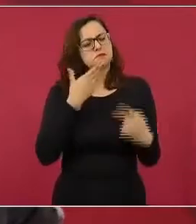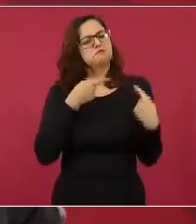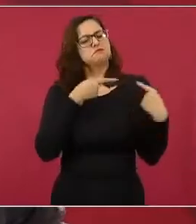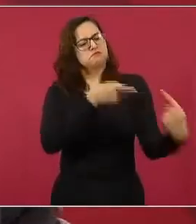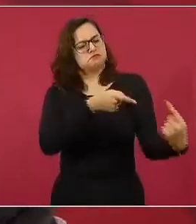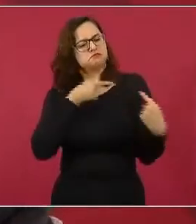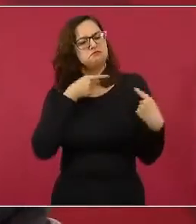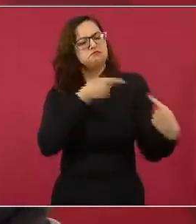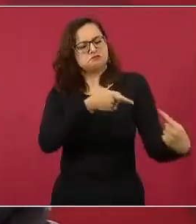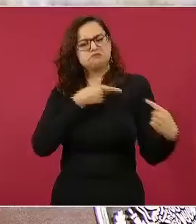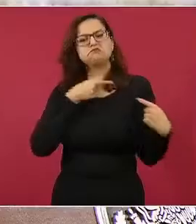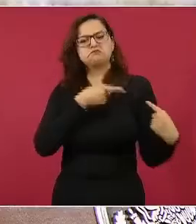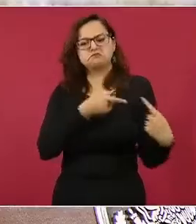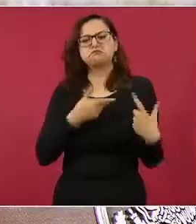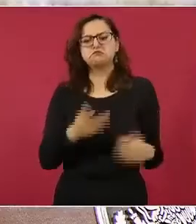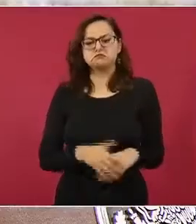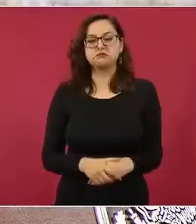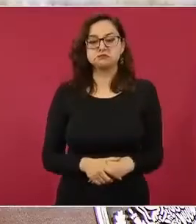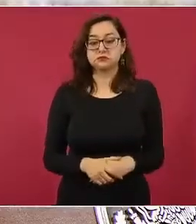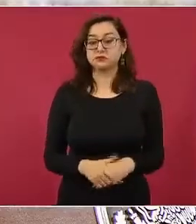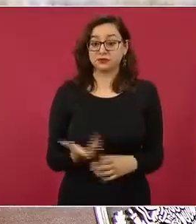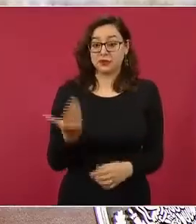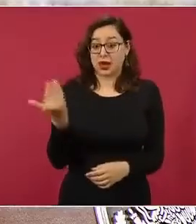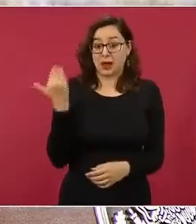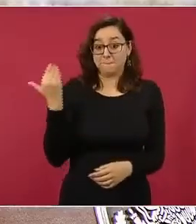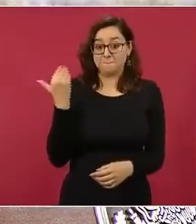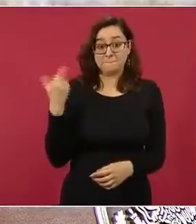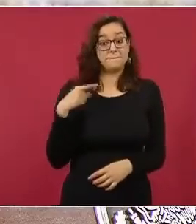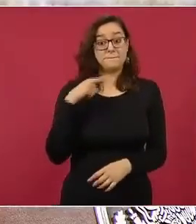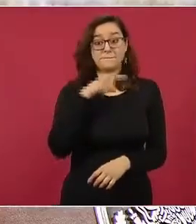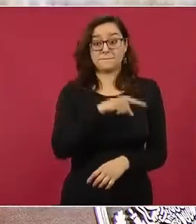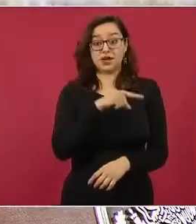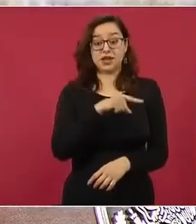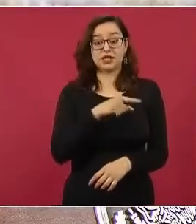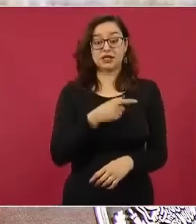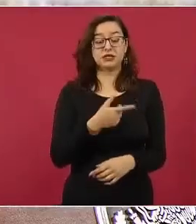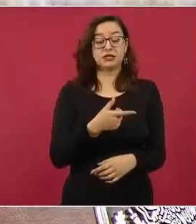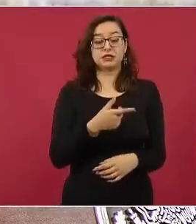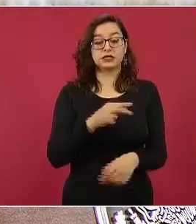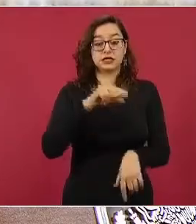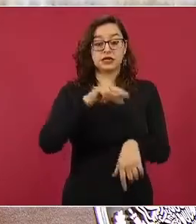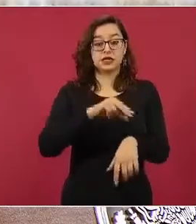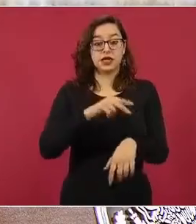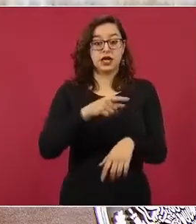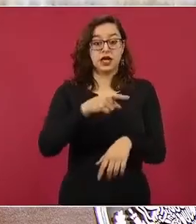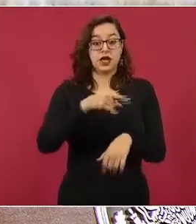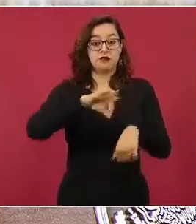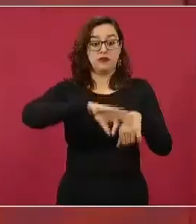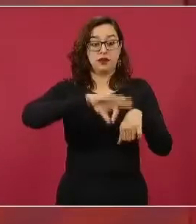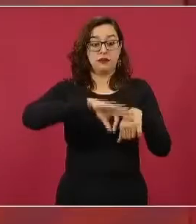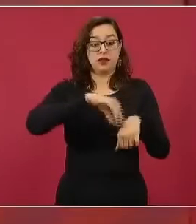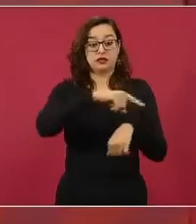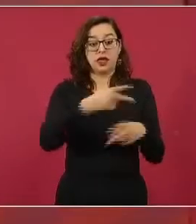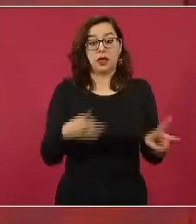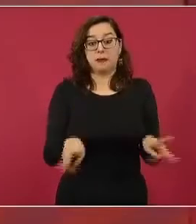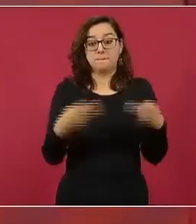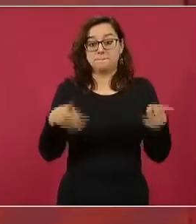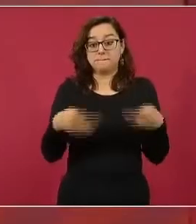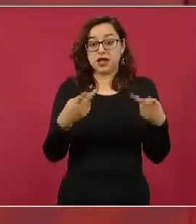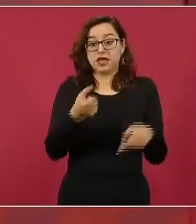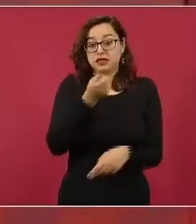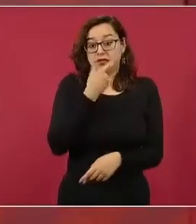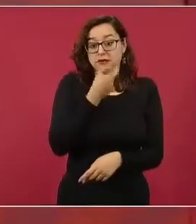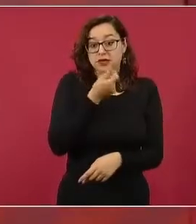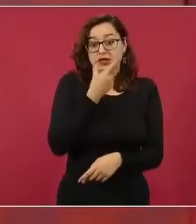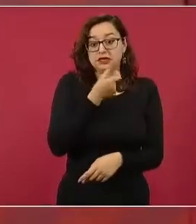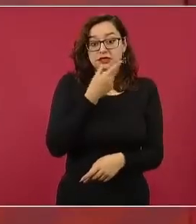a limpiar de corrupción. A eso llegamos. Eso fue lo que ofrecimos en la campaña.